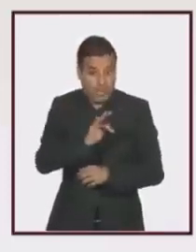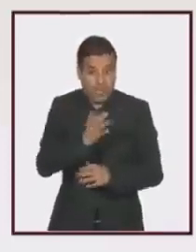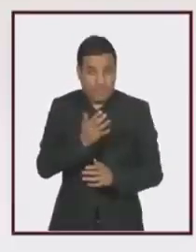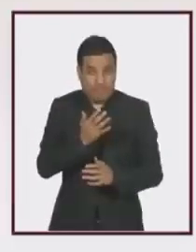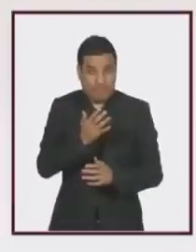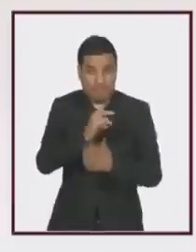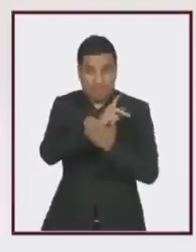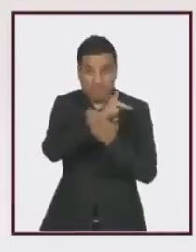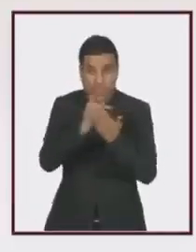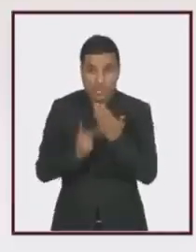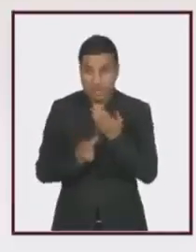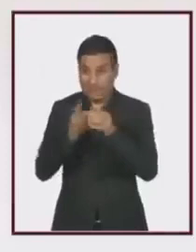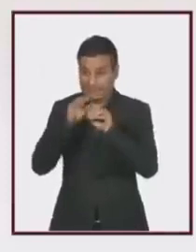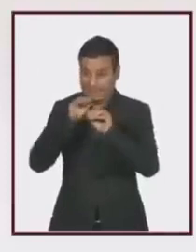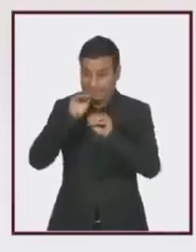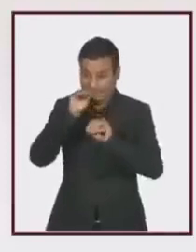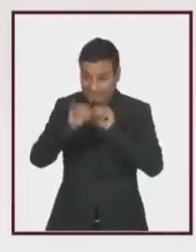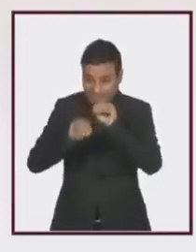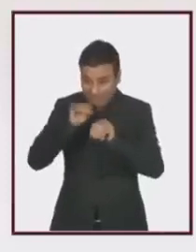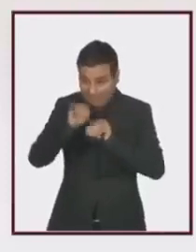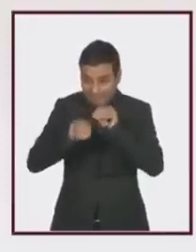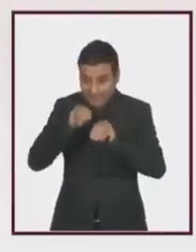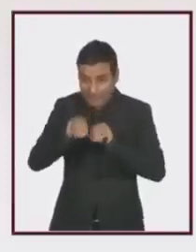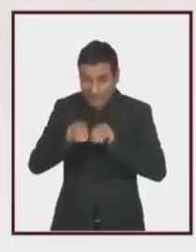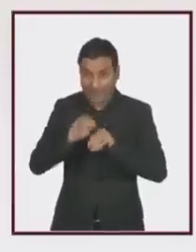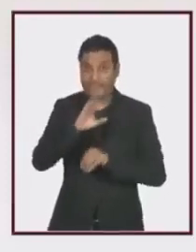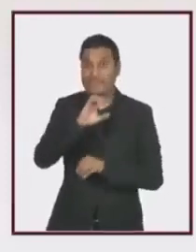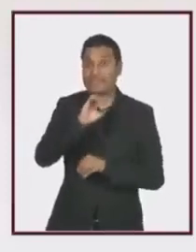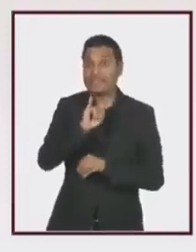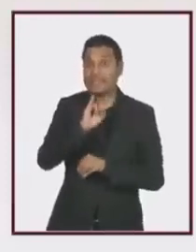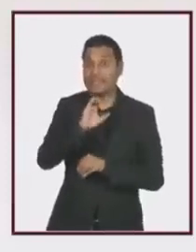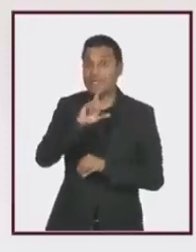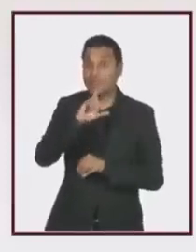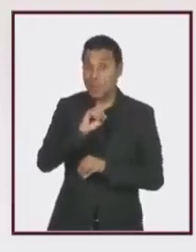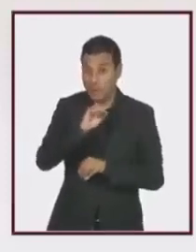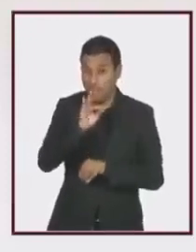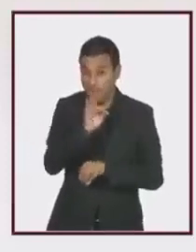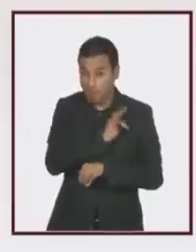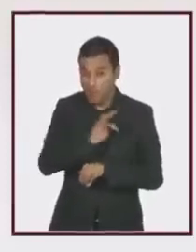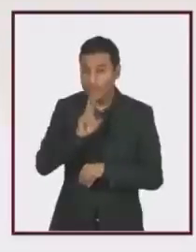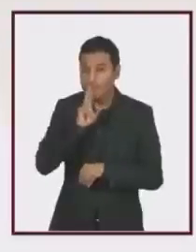caso sería complicado realizarlo por año escolar o por grado?